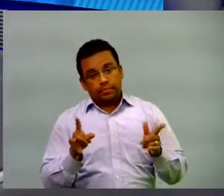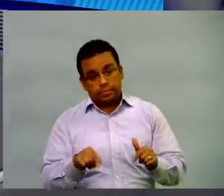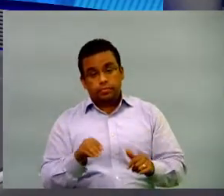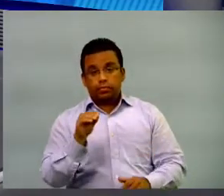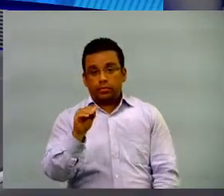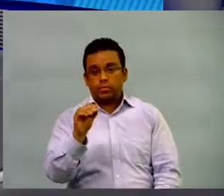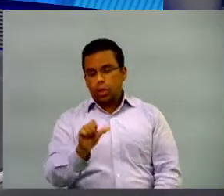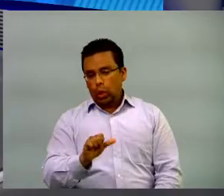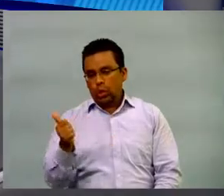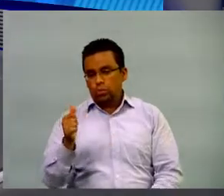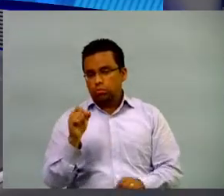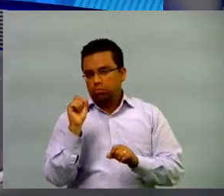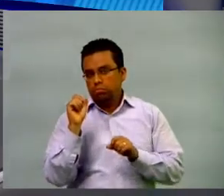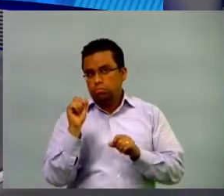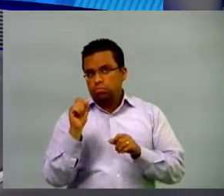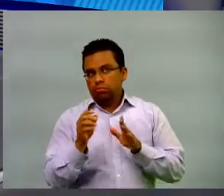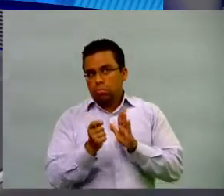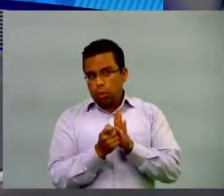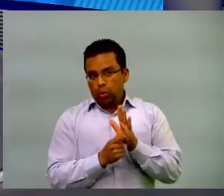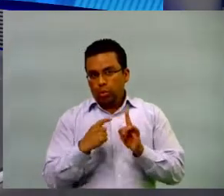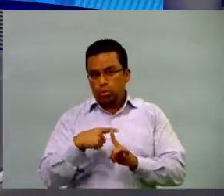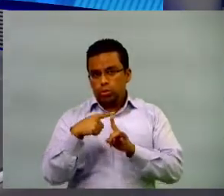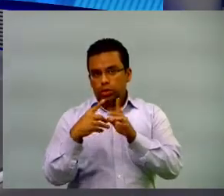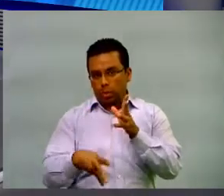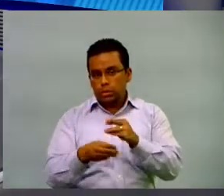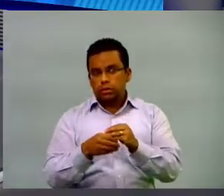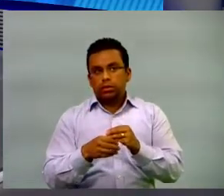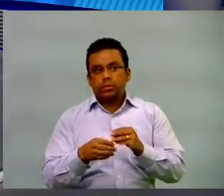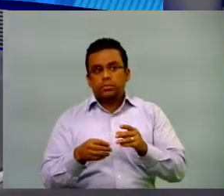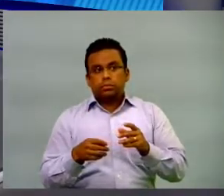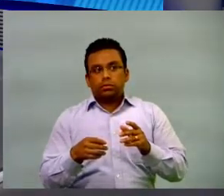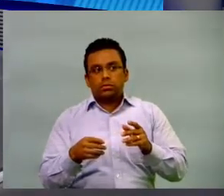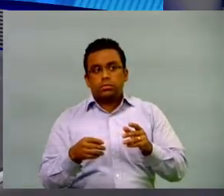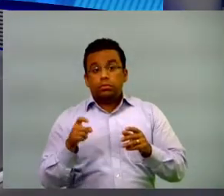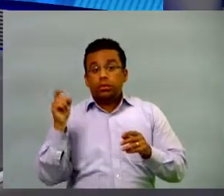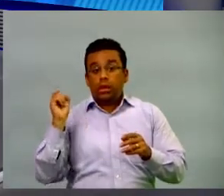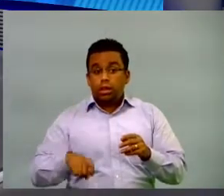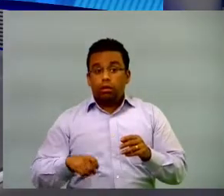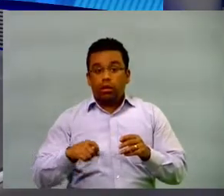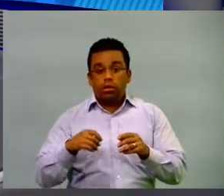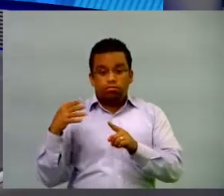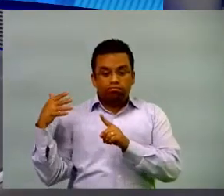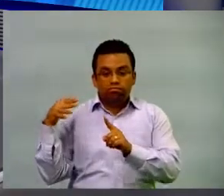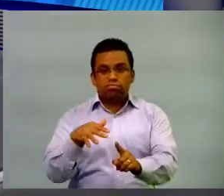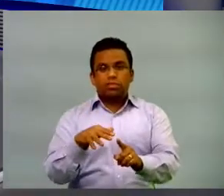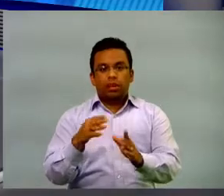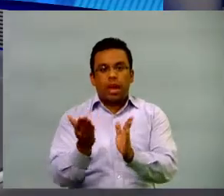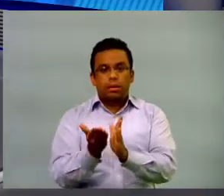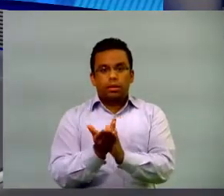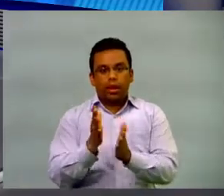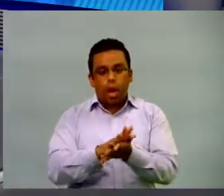otro aspecto para destacar es que debemos lograr incidir en el aprendizaje a través